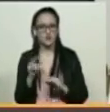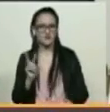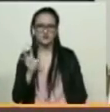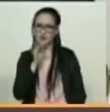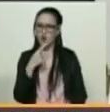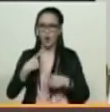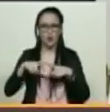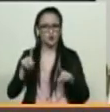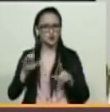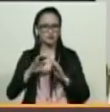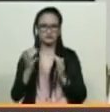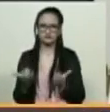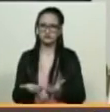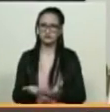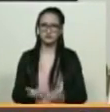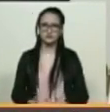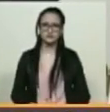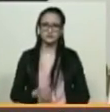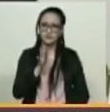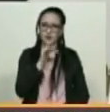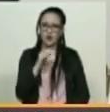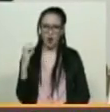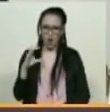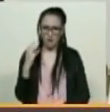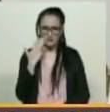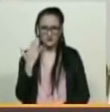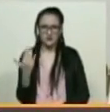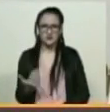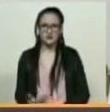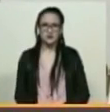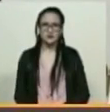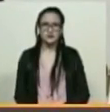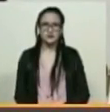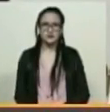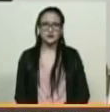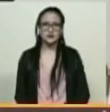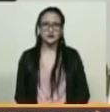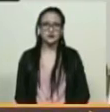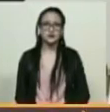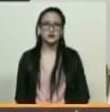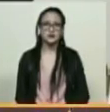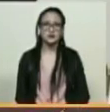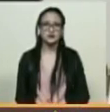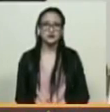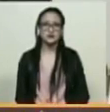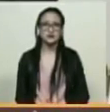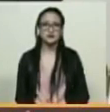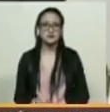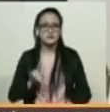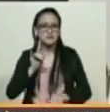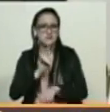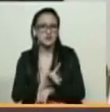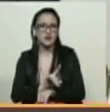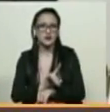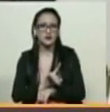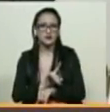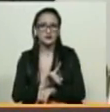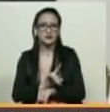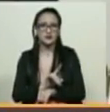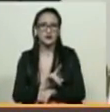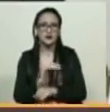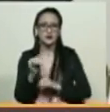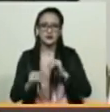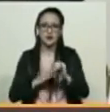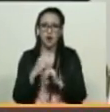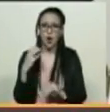venezolana. Colombia, me dices tú. Mientan como mientan los medios de comunicación internacional,